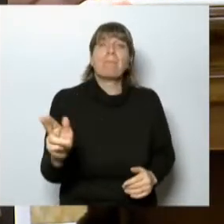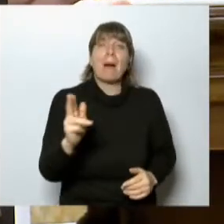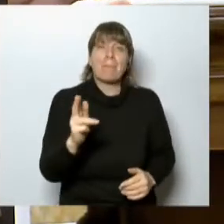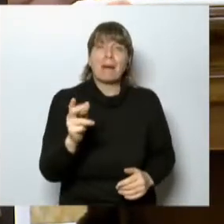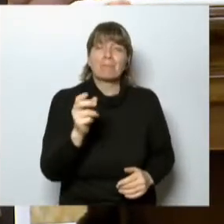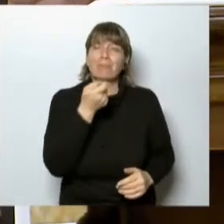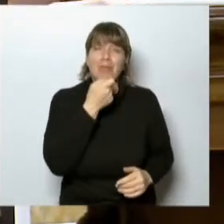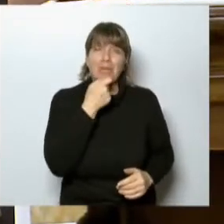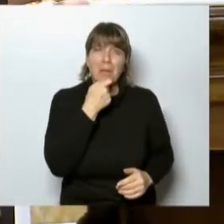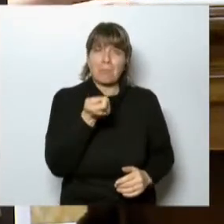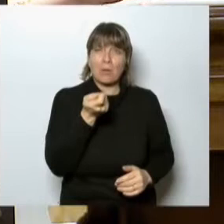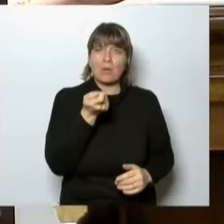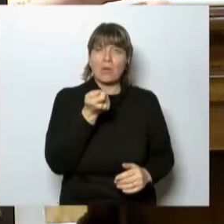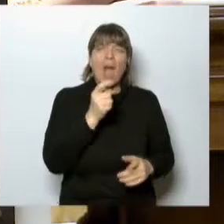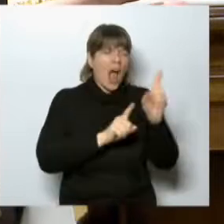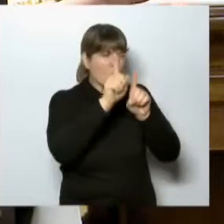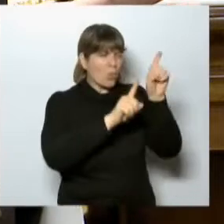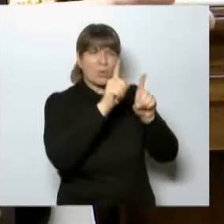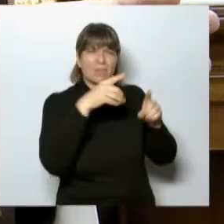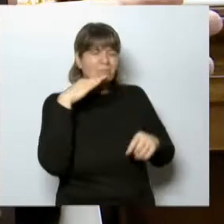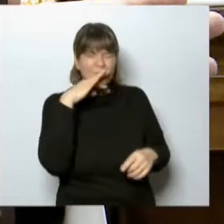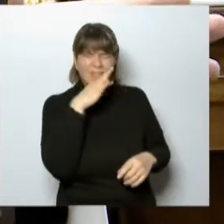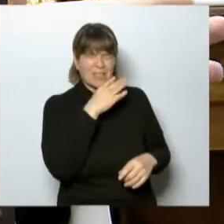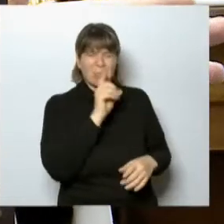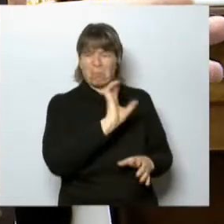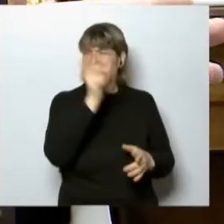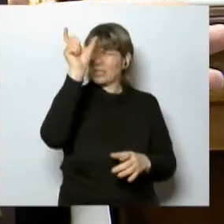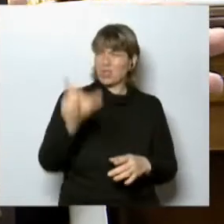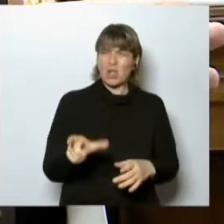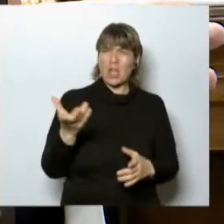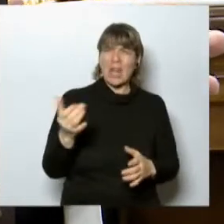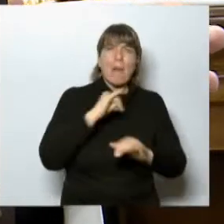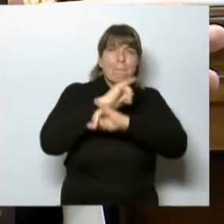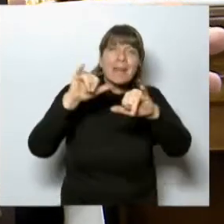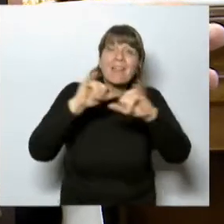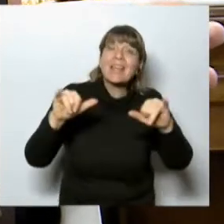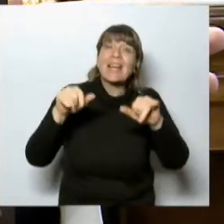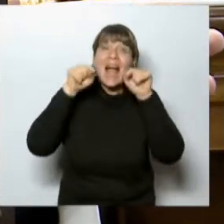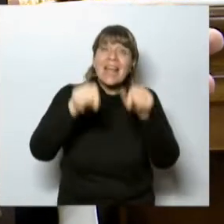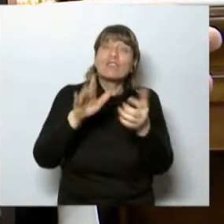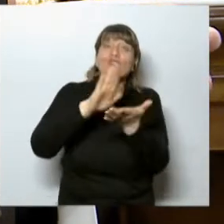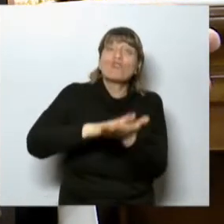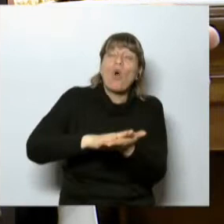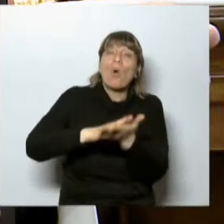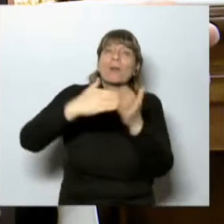es malinterpretada porque se la mira humanamente y el Papa predica sobrenaturalmente?